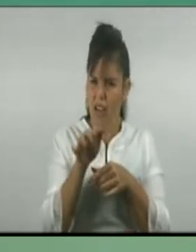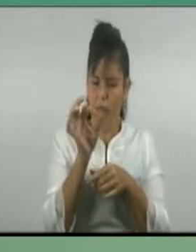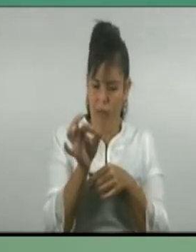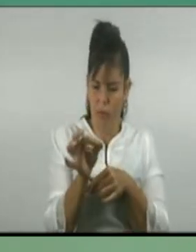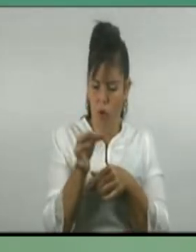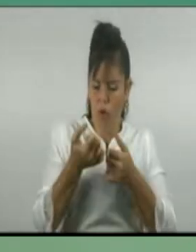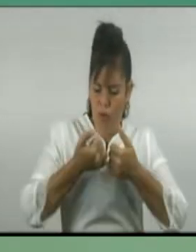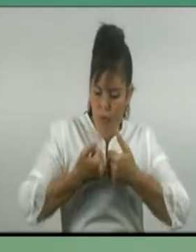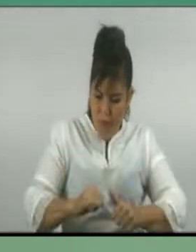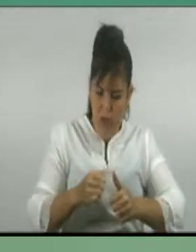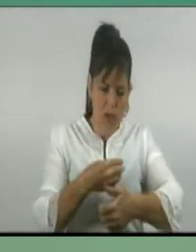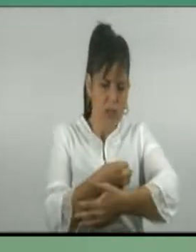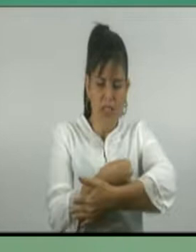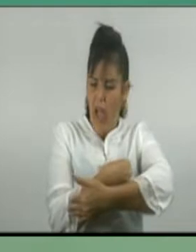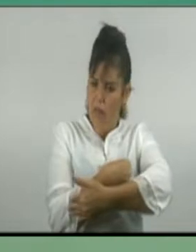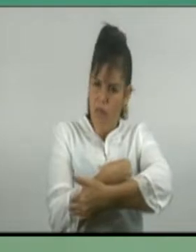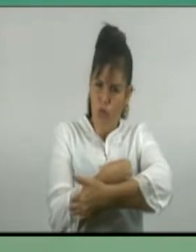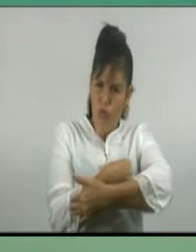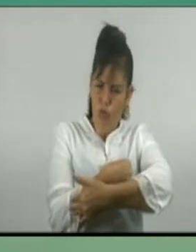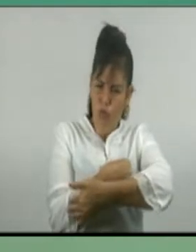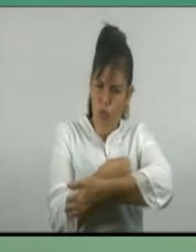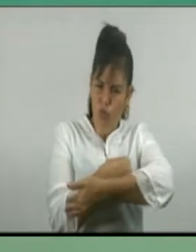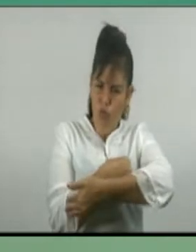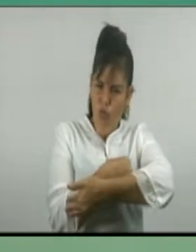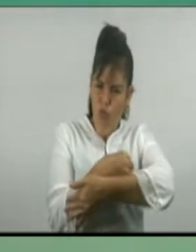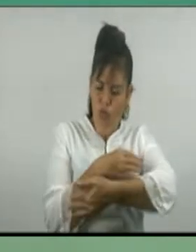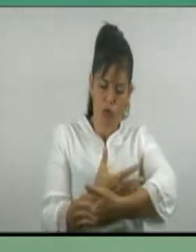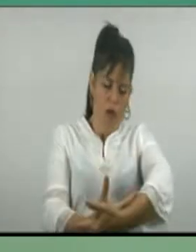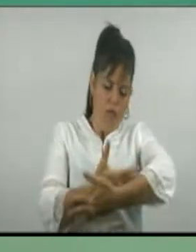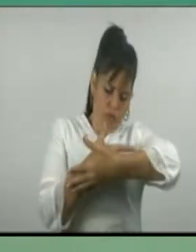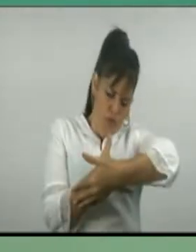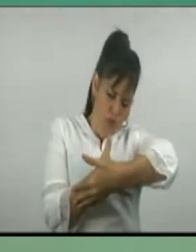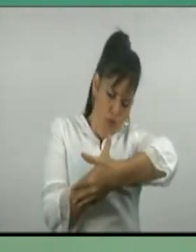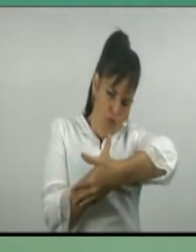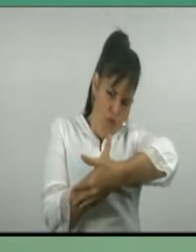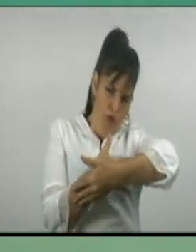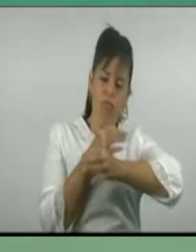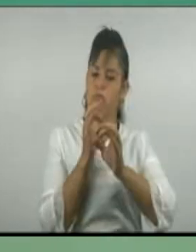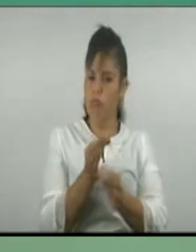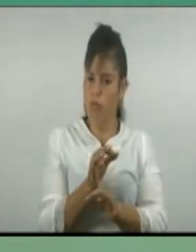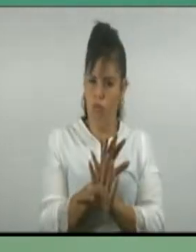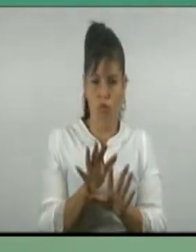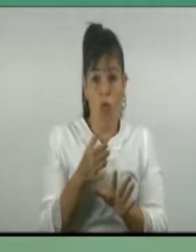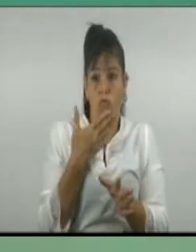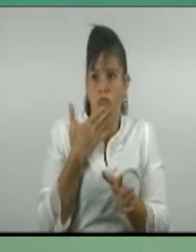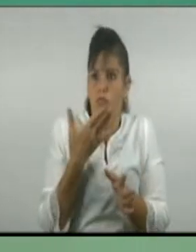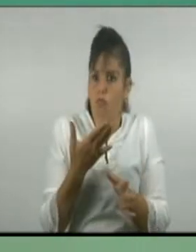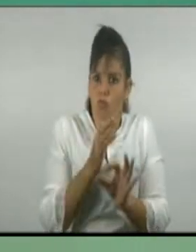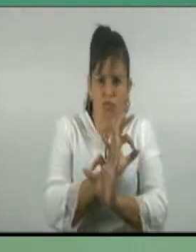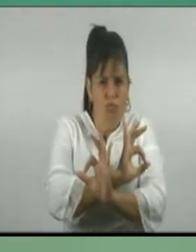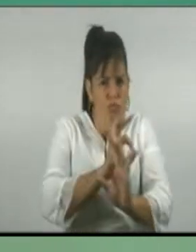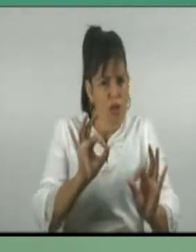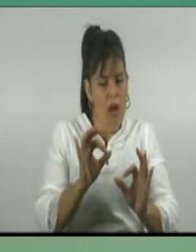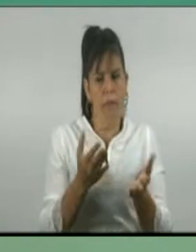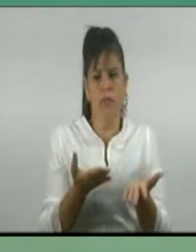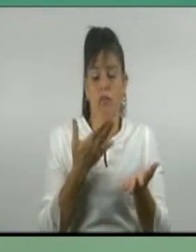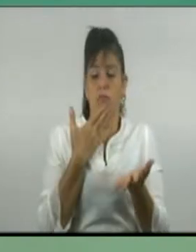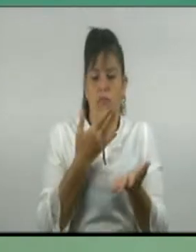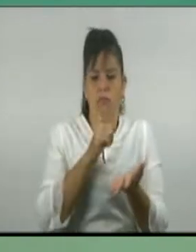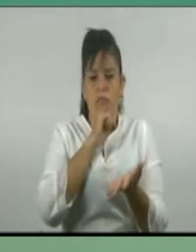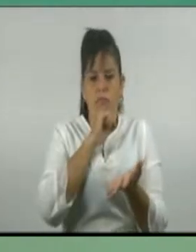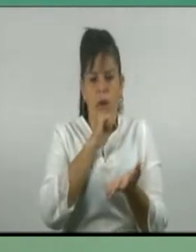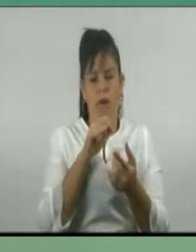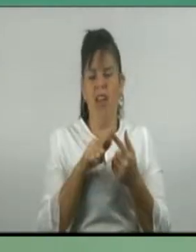momento del nacimiento en cuanto el niño nazca pues incorporarlo ya a lactar de la madre por los beneficios que trae para el crecimiento